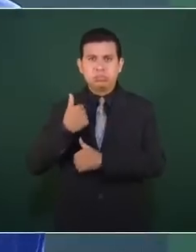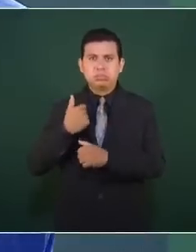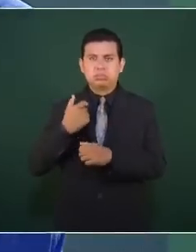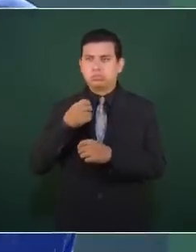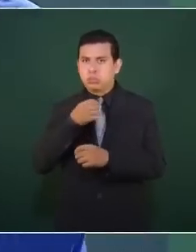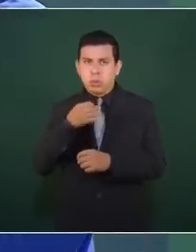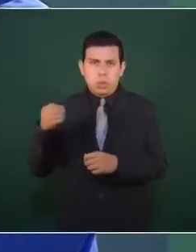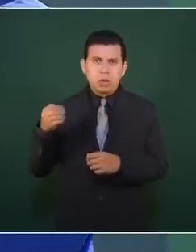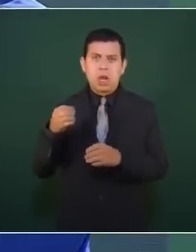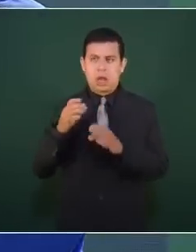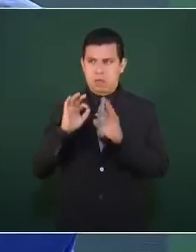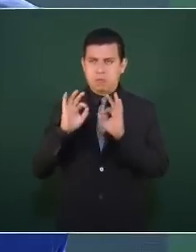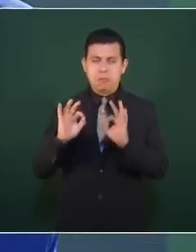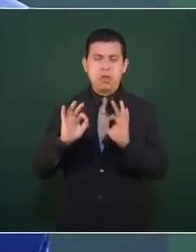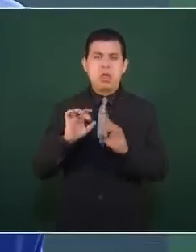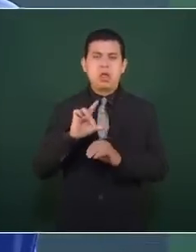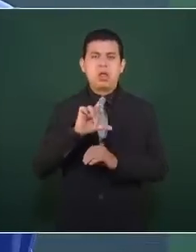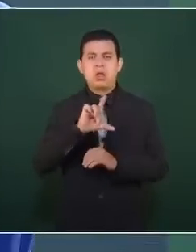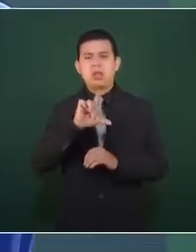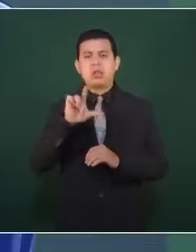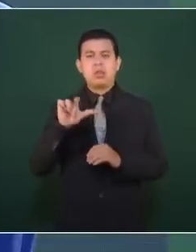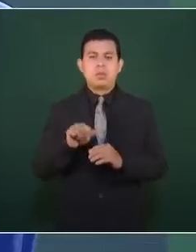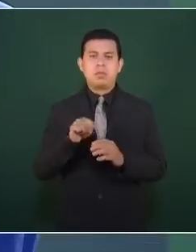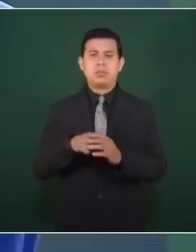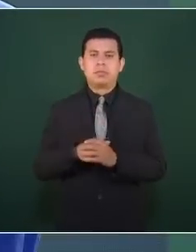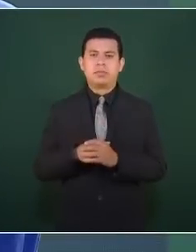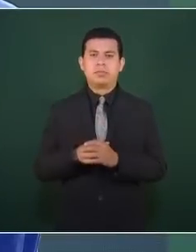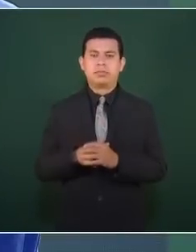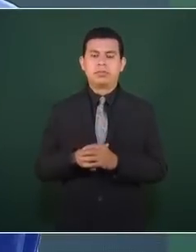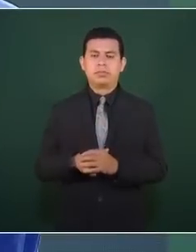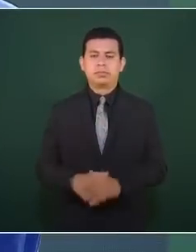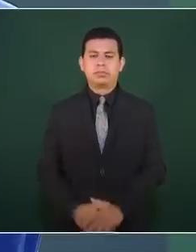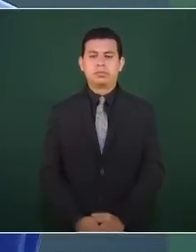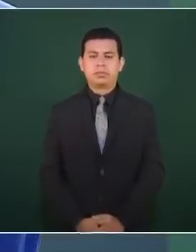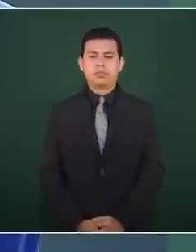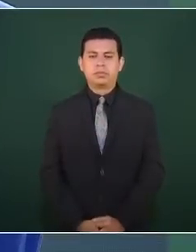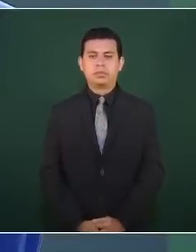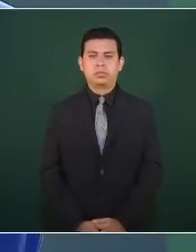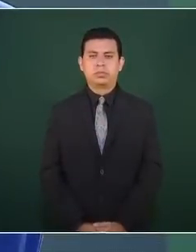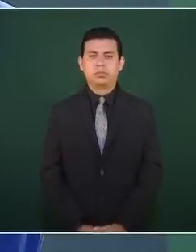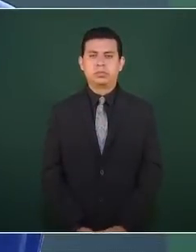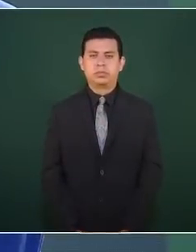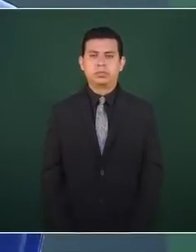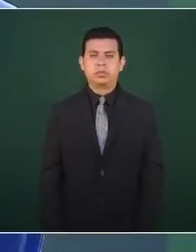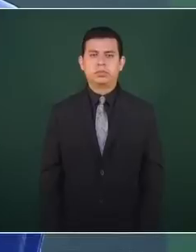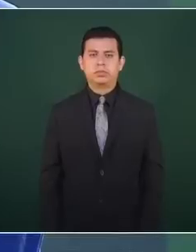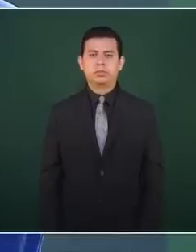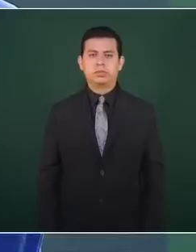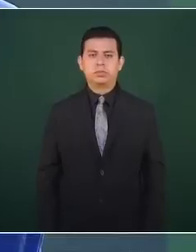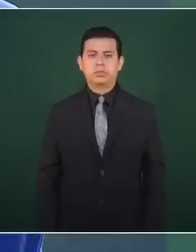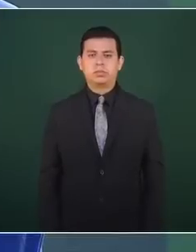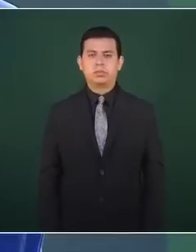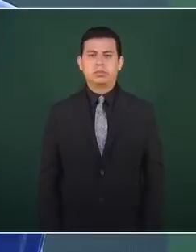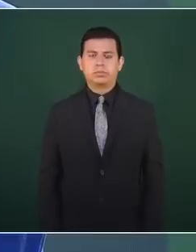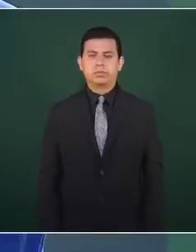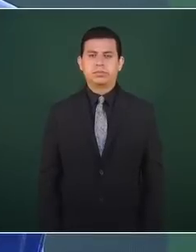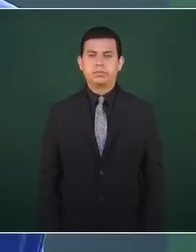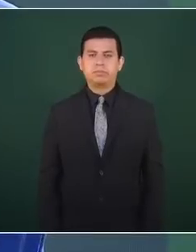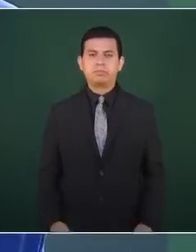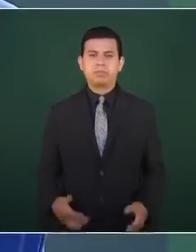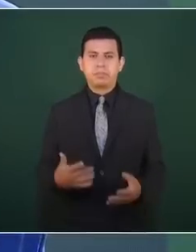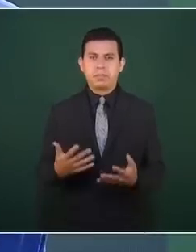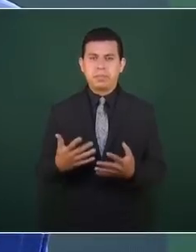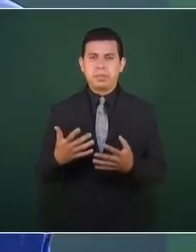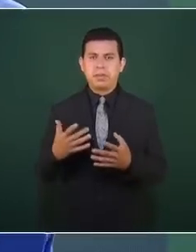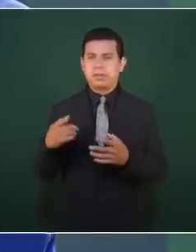Después, el quién es quién en los precios de los combustibles,